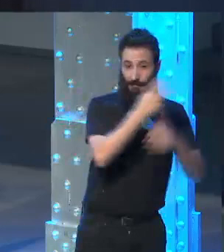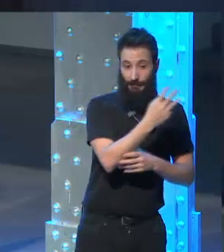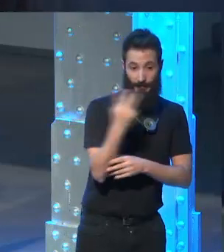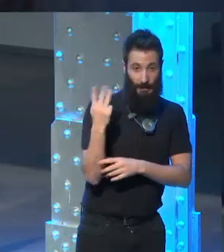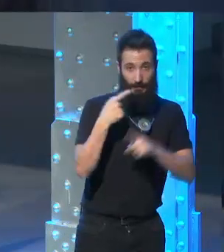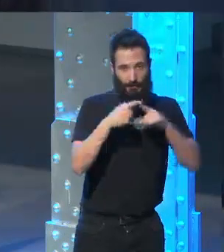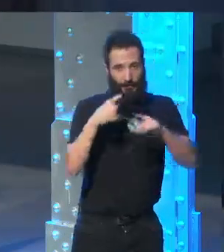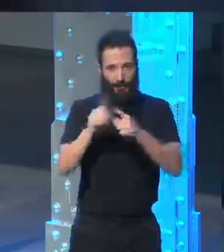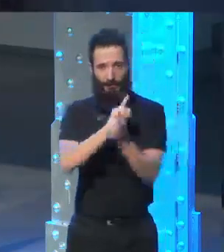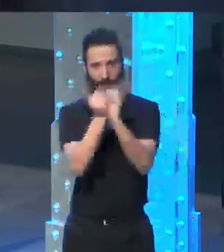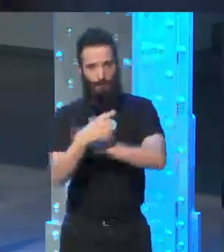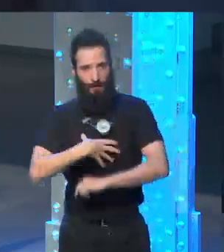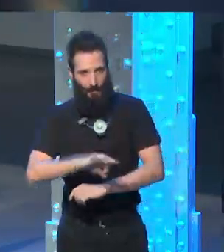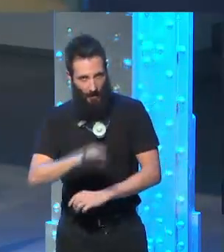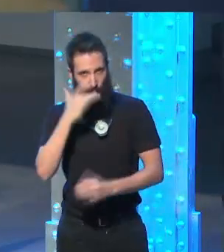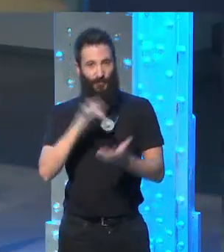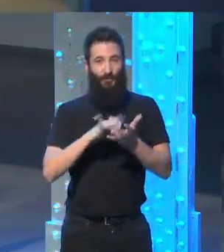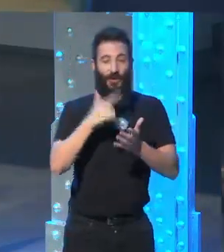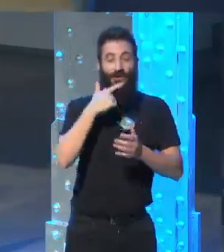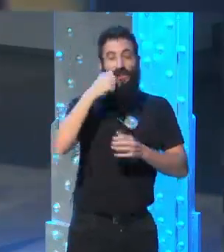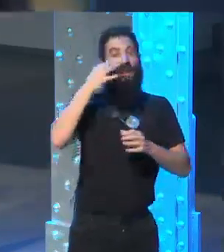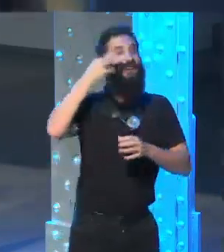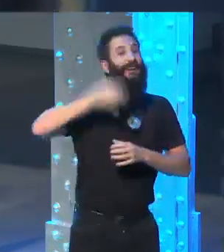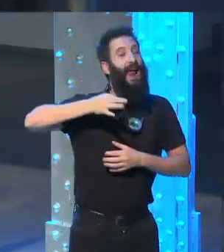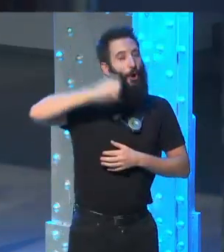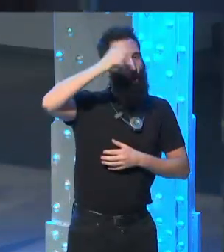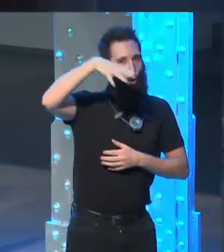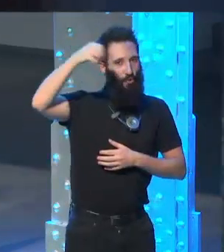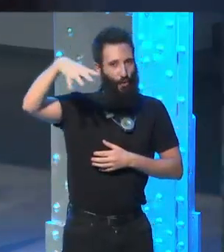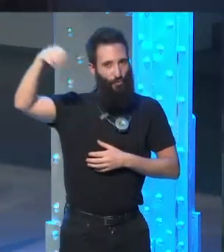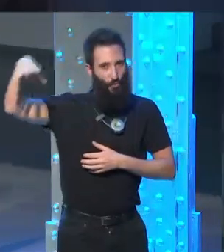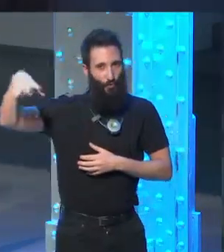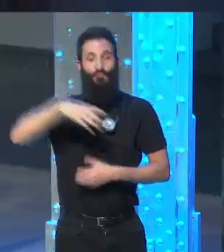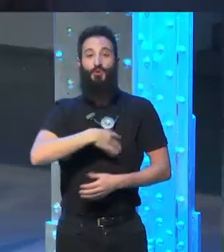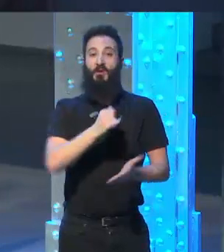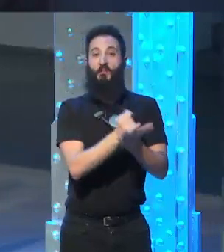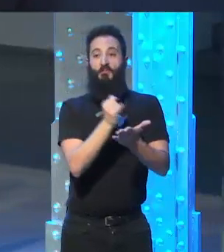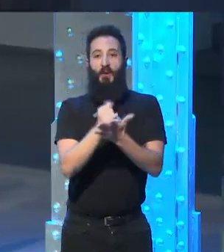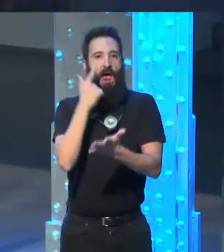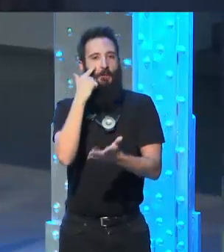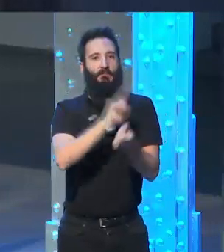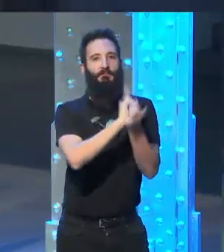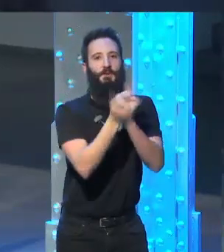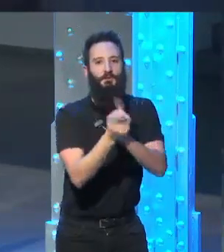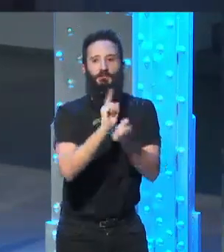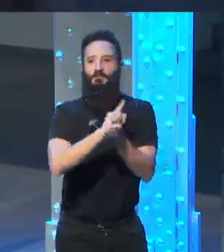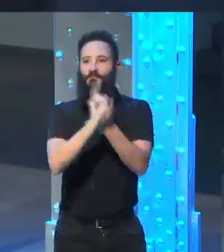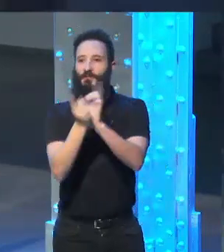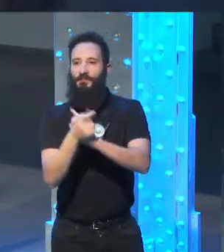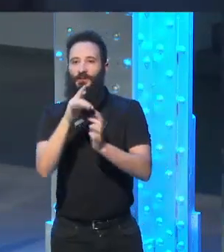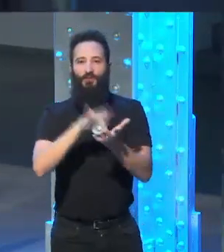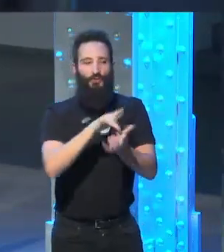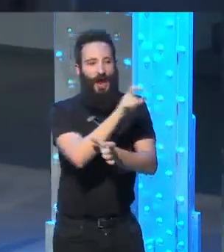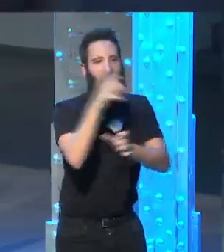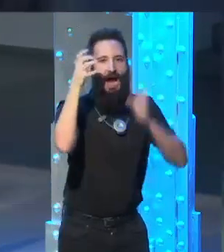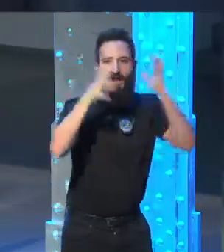que se visualizan ahí, que en realidad son luces, y podéis ir probando y cambiando para ver cómo son de similares